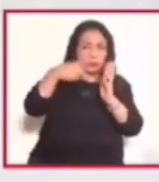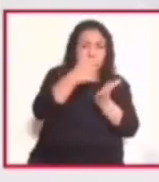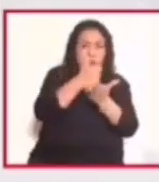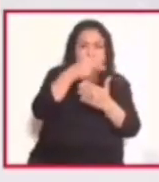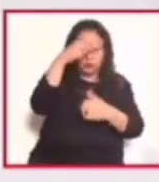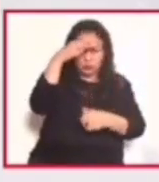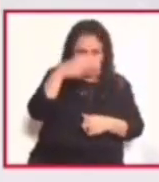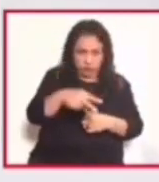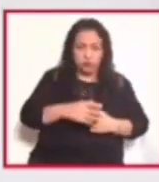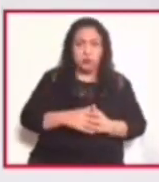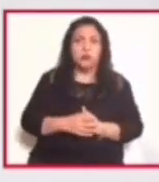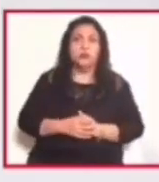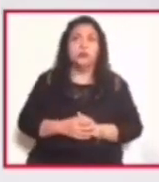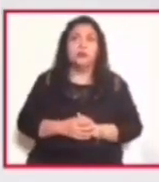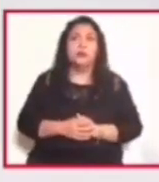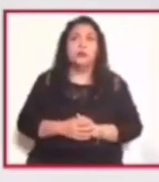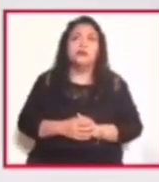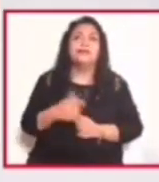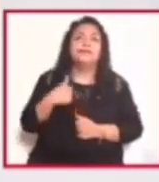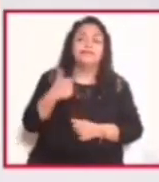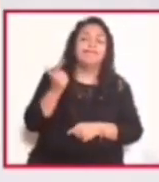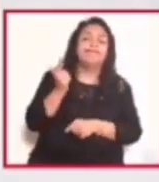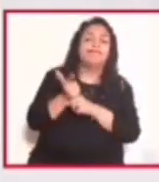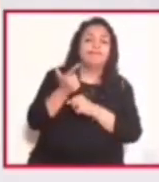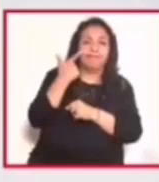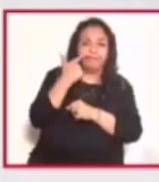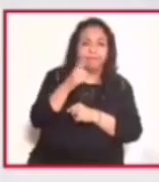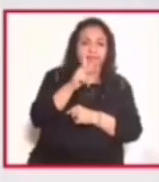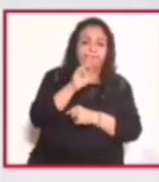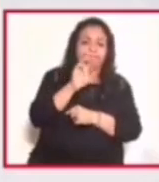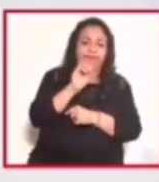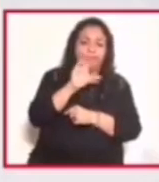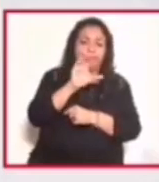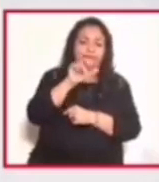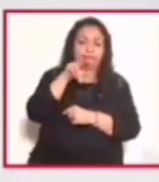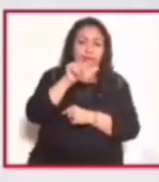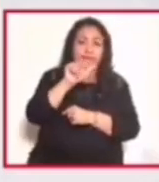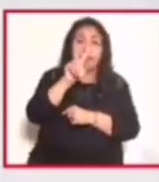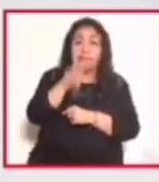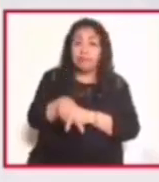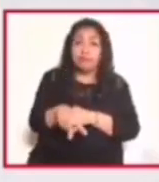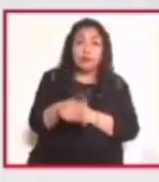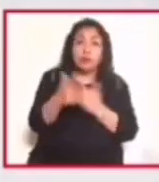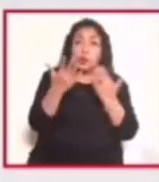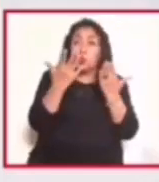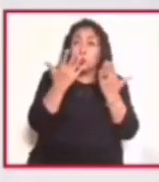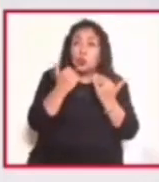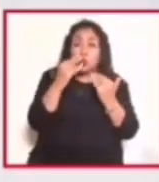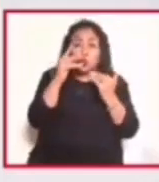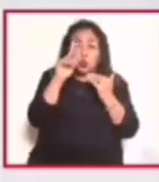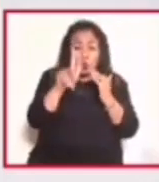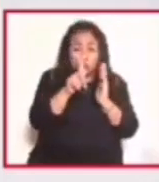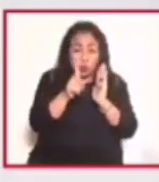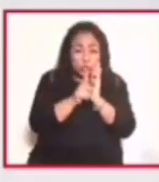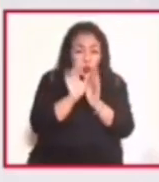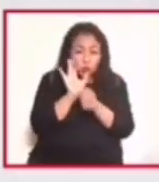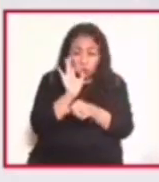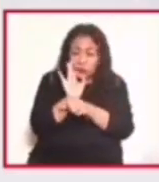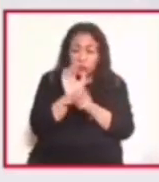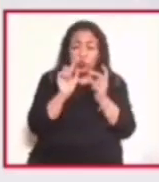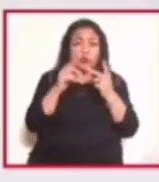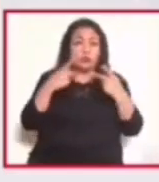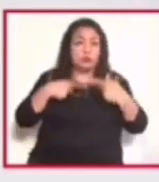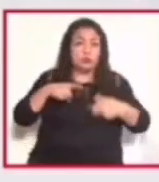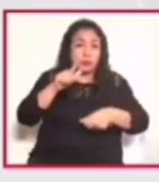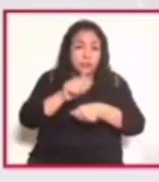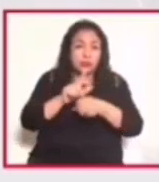México. Nos dimos cuenta que Procine realmente ni tiene el instrumento jurídico, ni tiene el personal,